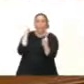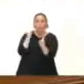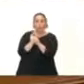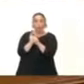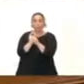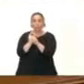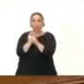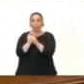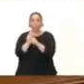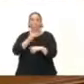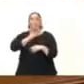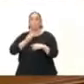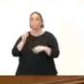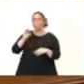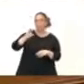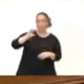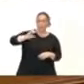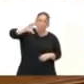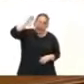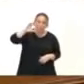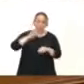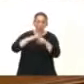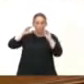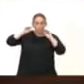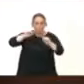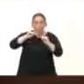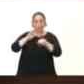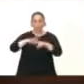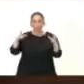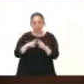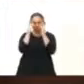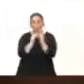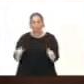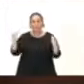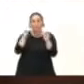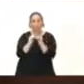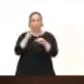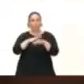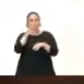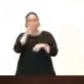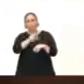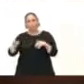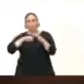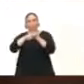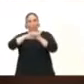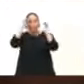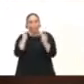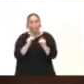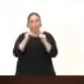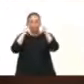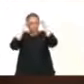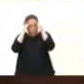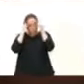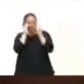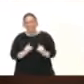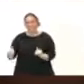dinero en becas para que se formen, para que haya una sociedad igualitaria, para los que tienen menos recursos, puedan estudiar como las